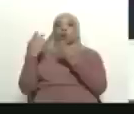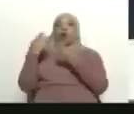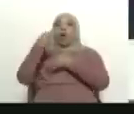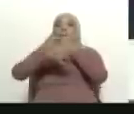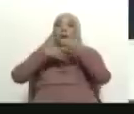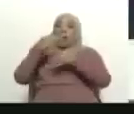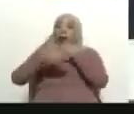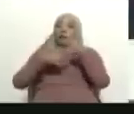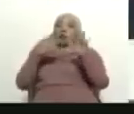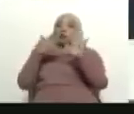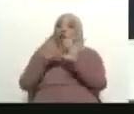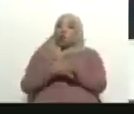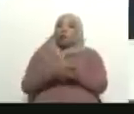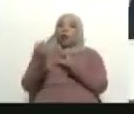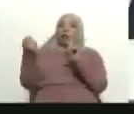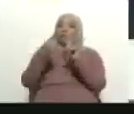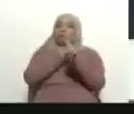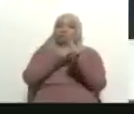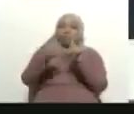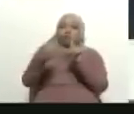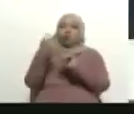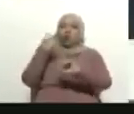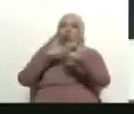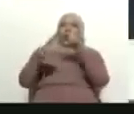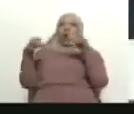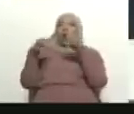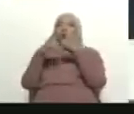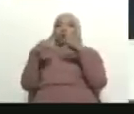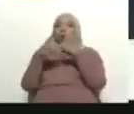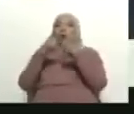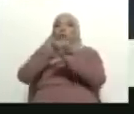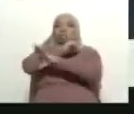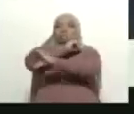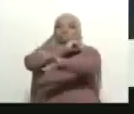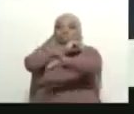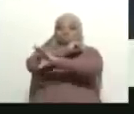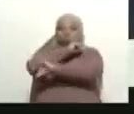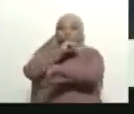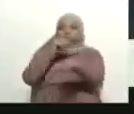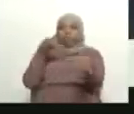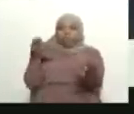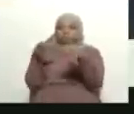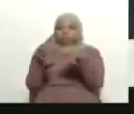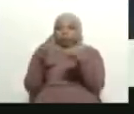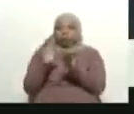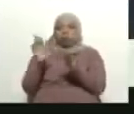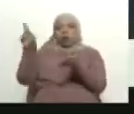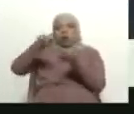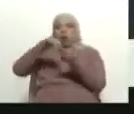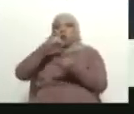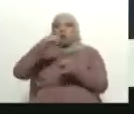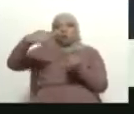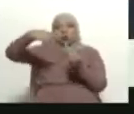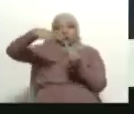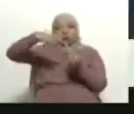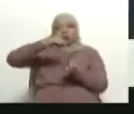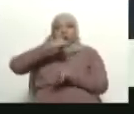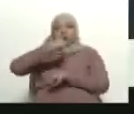cuenta justamente en torno a la lucha contra estos grupos delictivos. Con la información, retornamos a los estudios. Adelante.